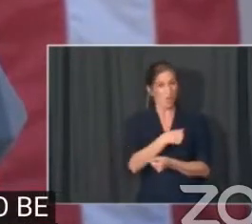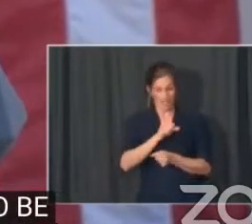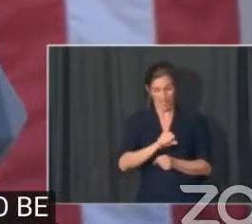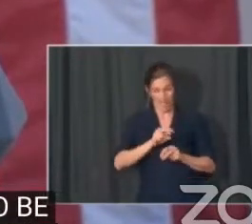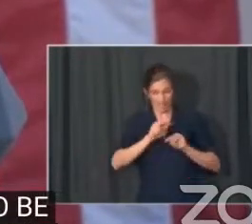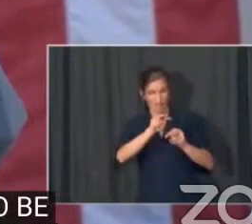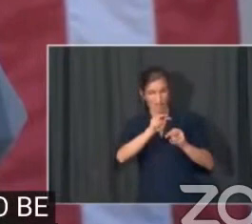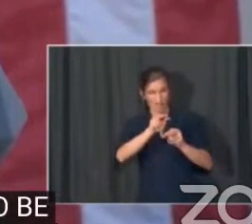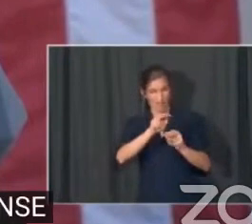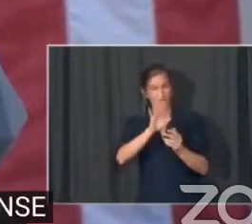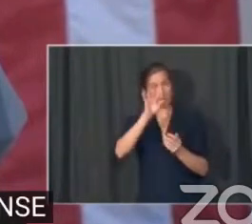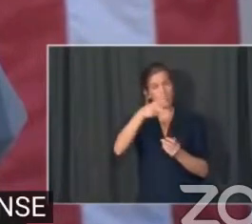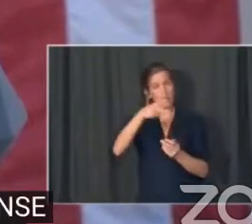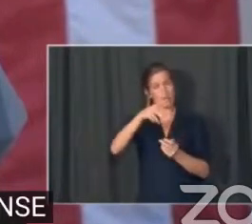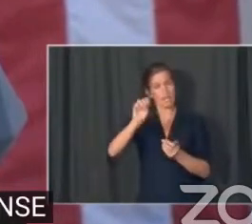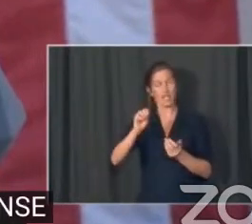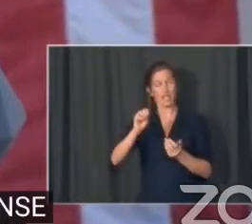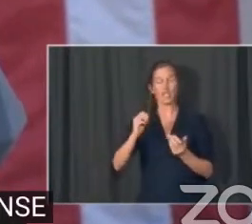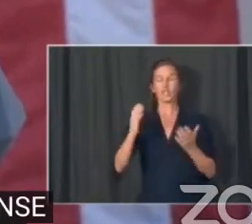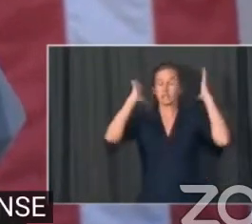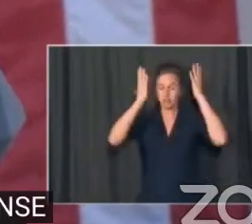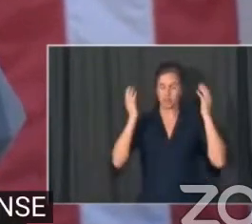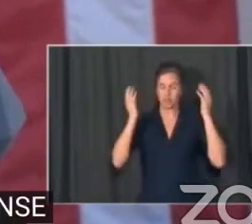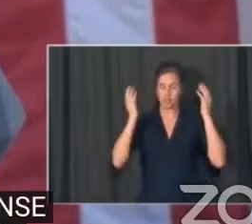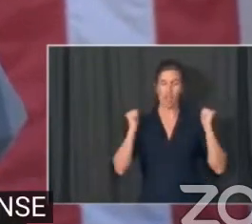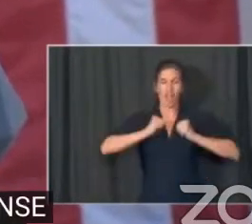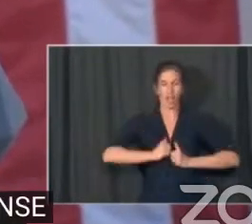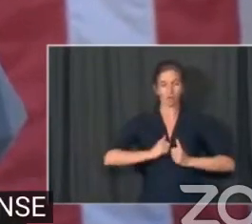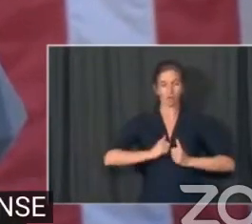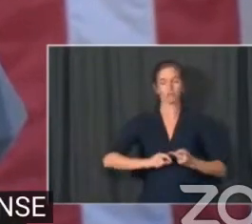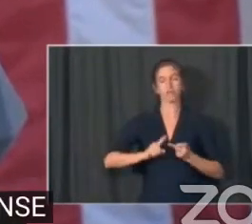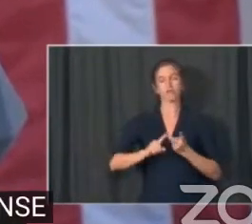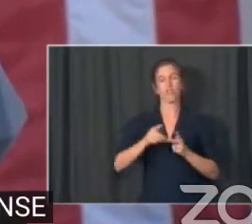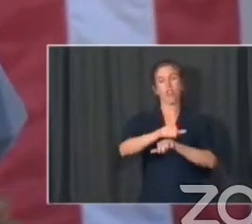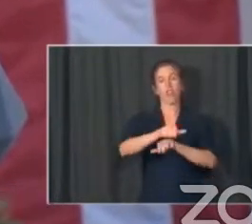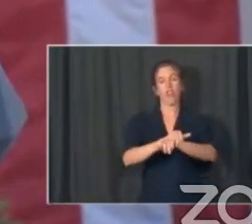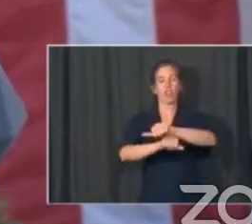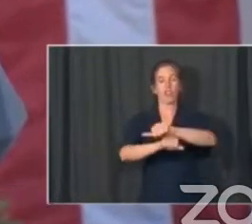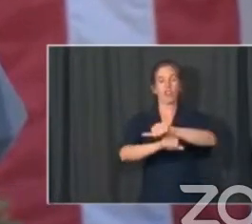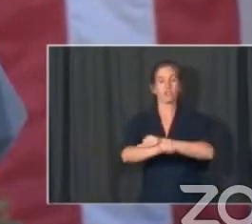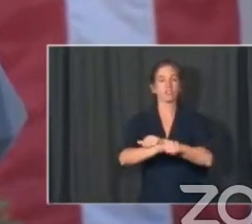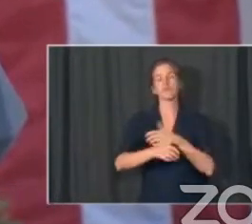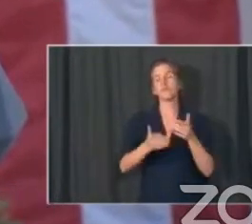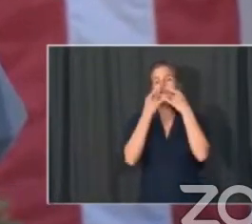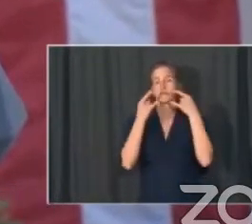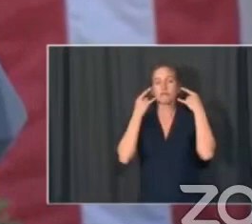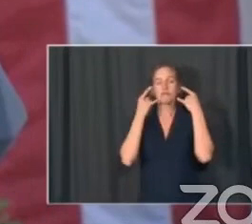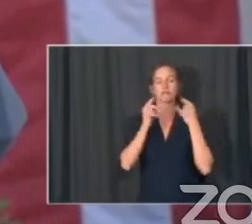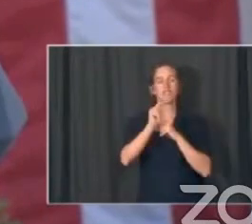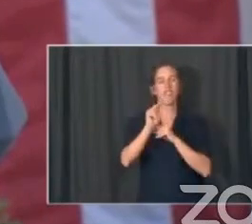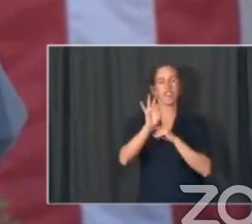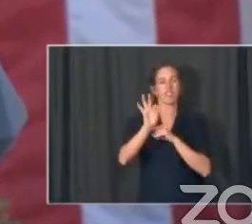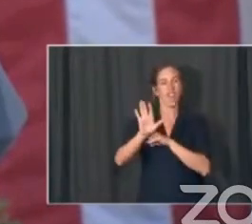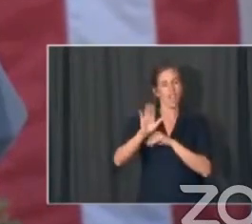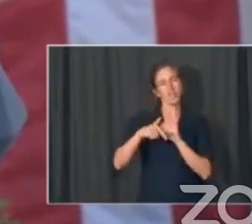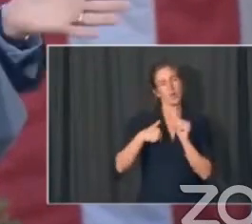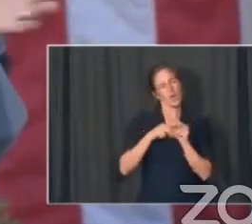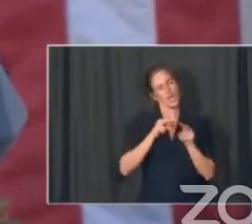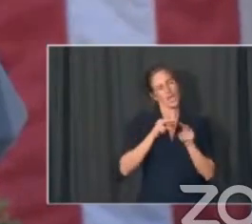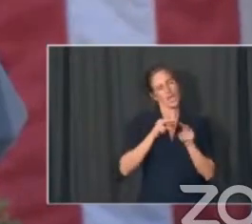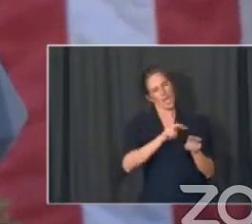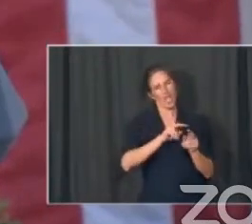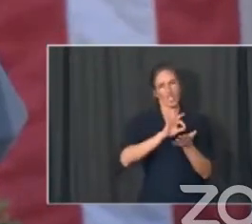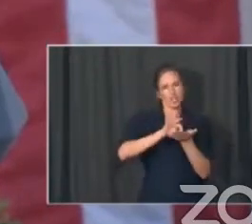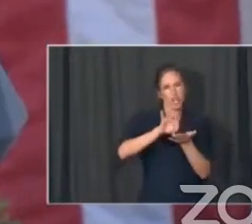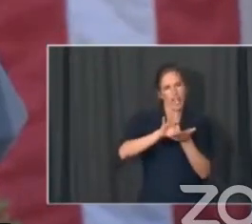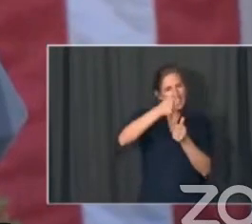personas PPE, gowns and confíen gloves en and nuestro sistema, N95 masks on a hospital by hospital basis. que estamos So we can disponibles y continue to podemos deliver, atacar as el you